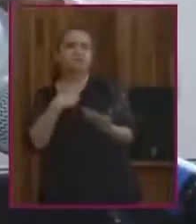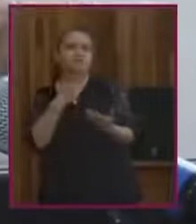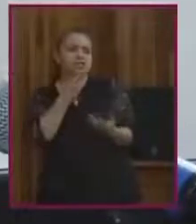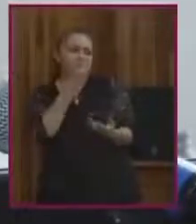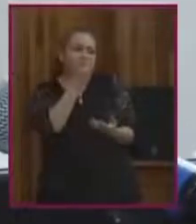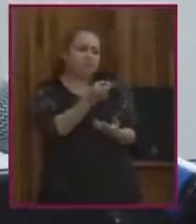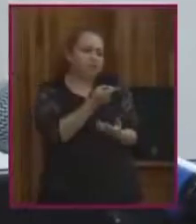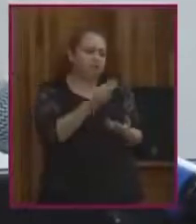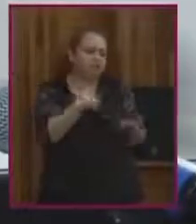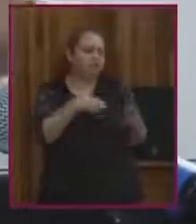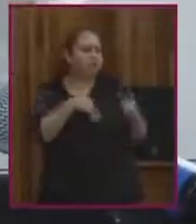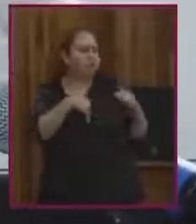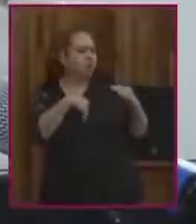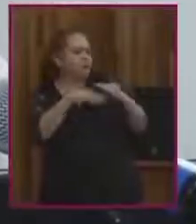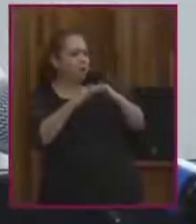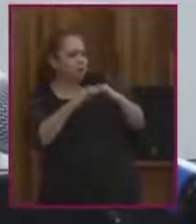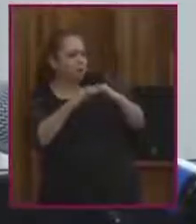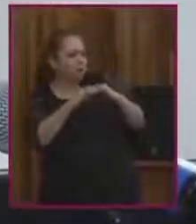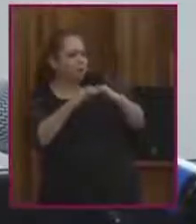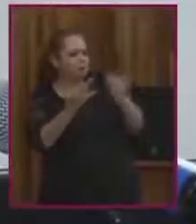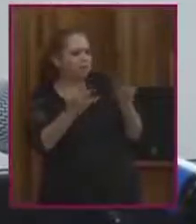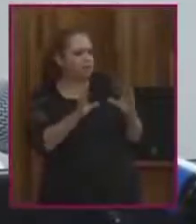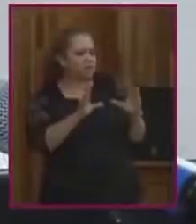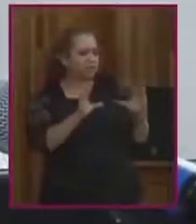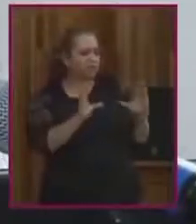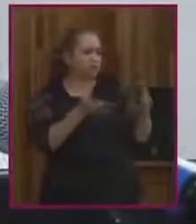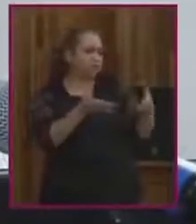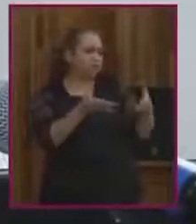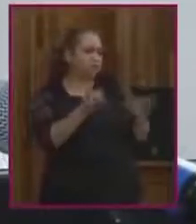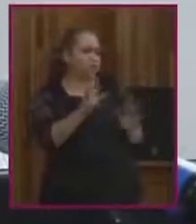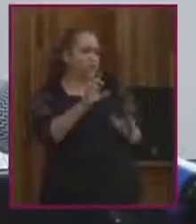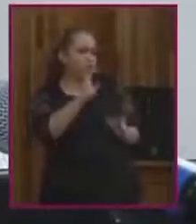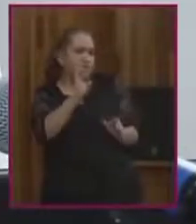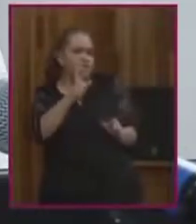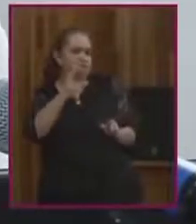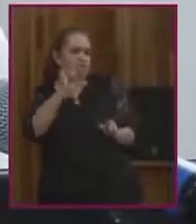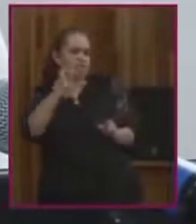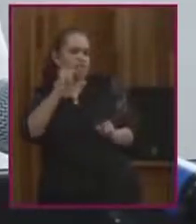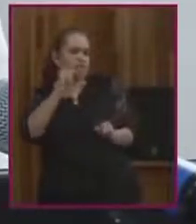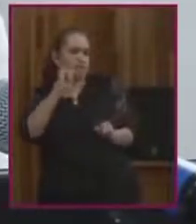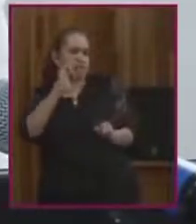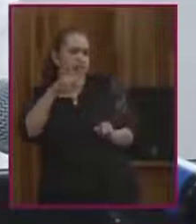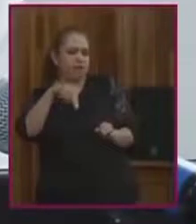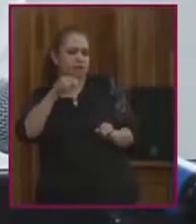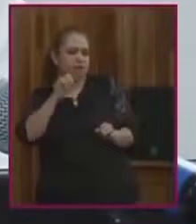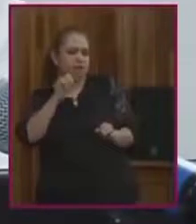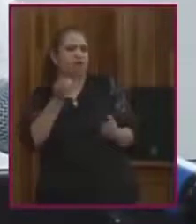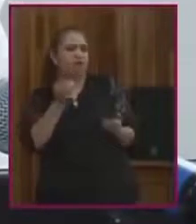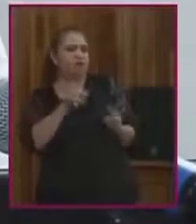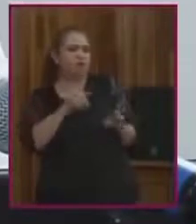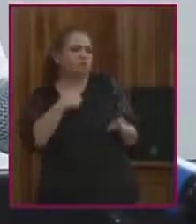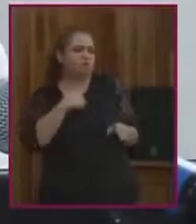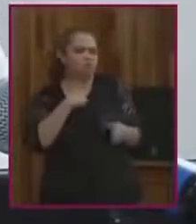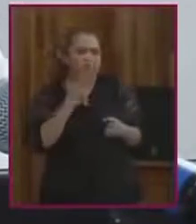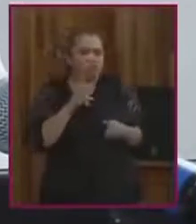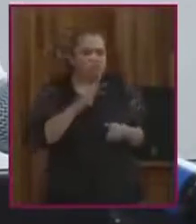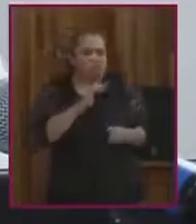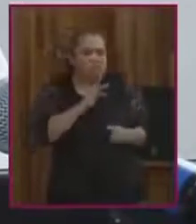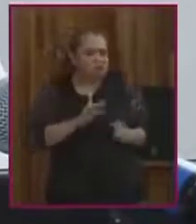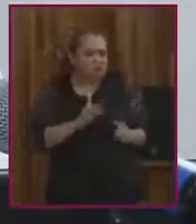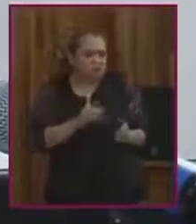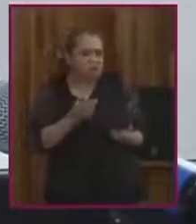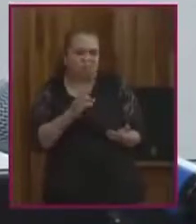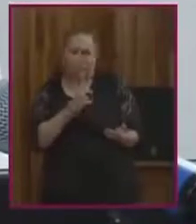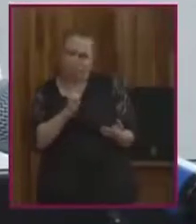un recipiente y obtengan la capacidad del lugar donde se encuentran. Ni yo puedo hacerlo. Entonces, a lo mejor no es calcular, sino es a lo mejor la